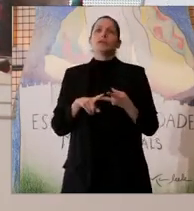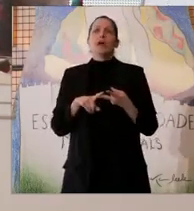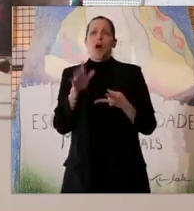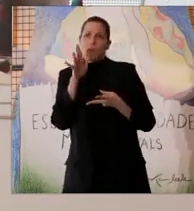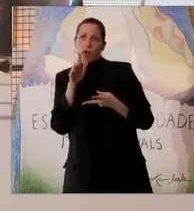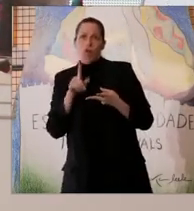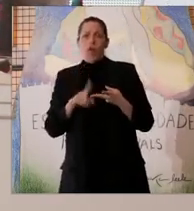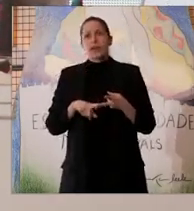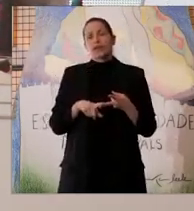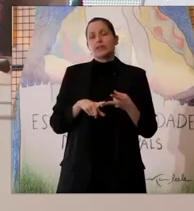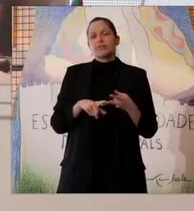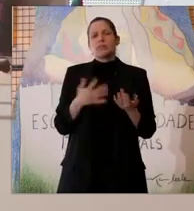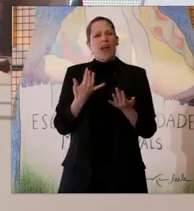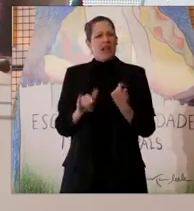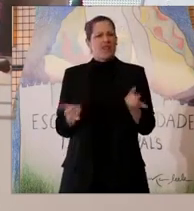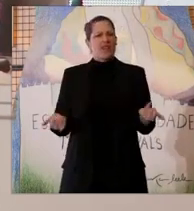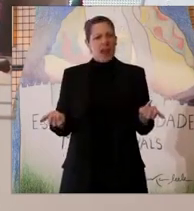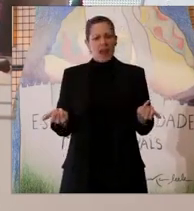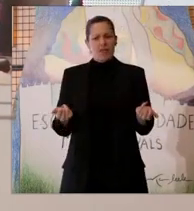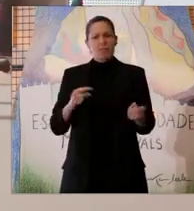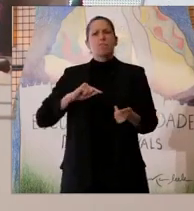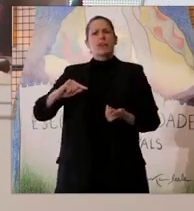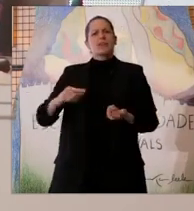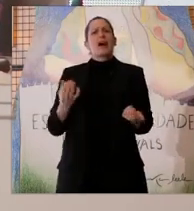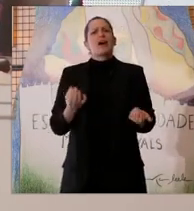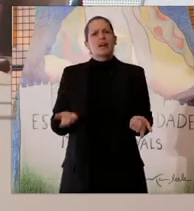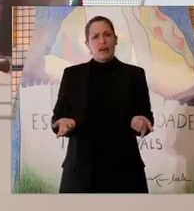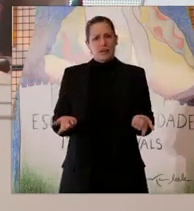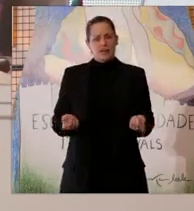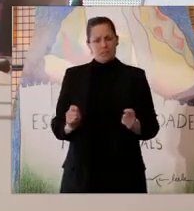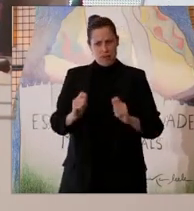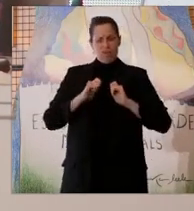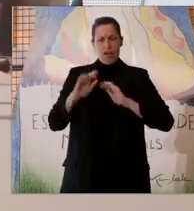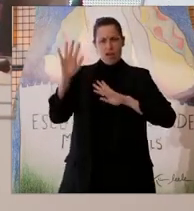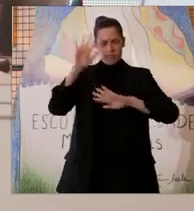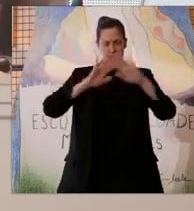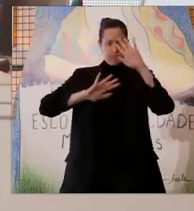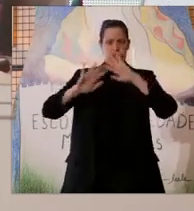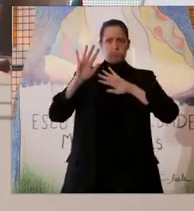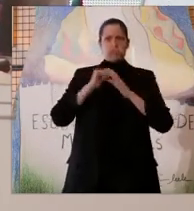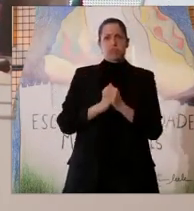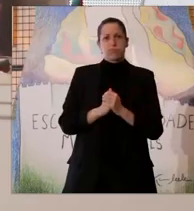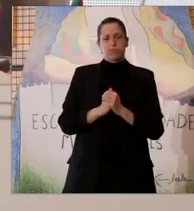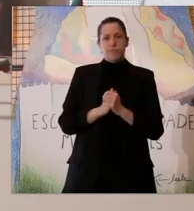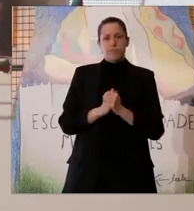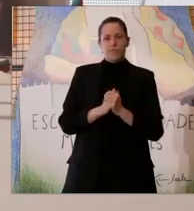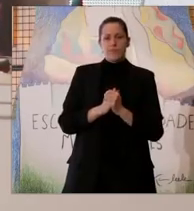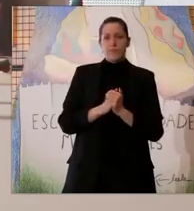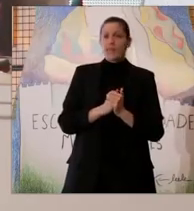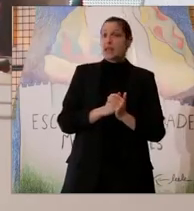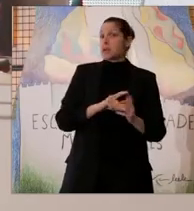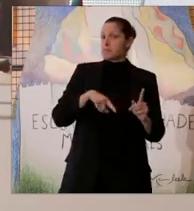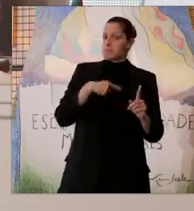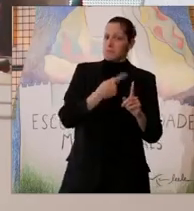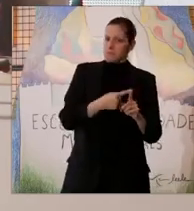violadores o sea lo único que estás generando es primero confusión entre la gente que te sigue Porque además son gente que tiene una audiencia